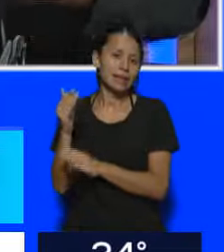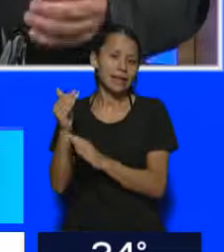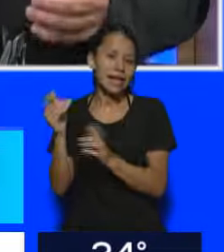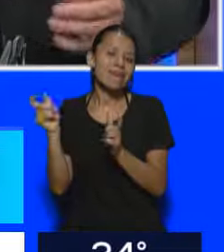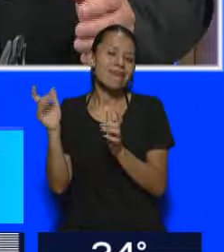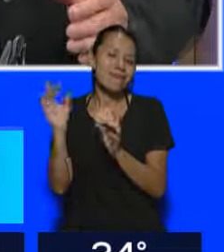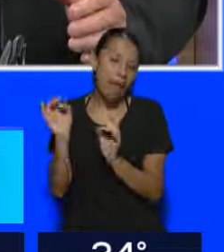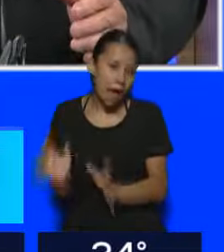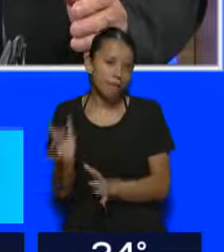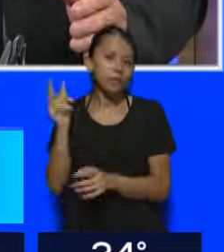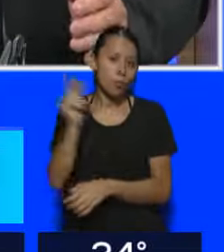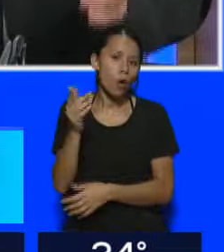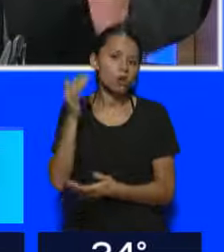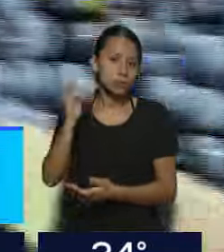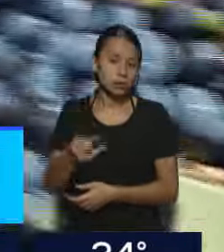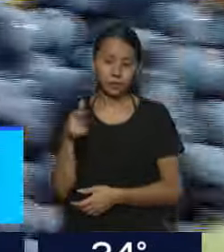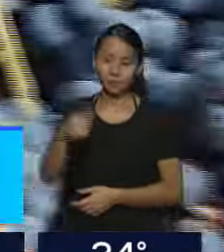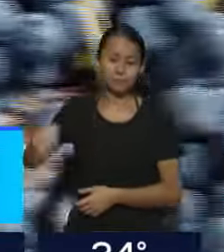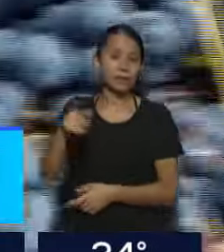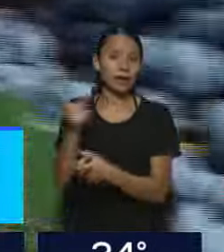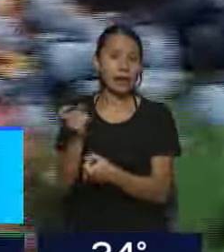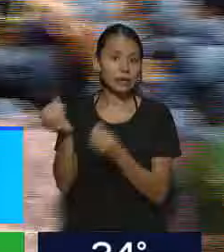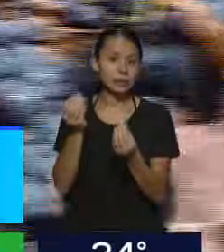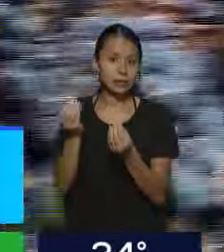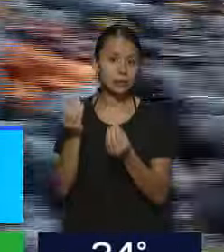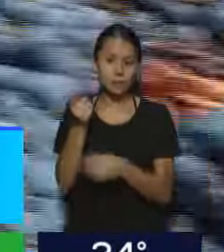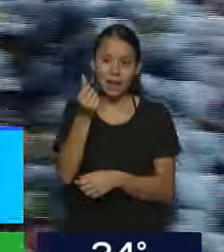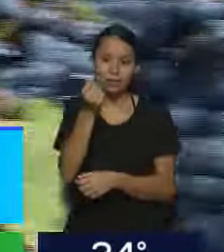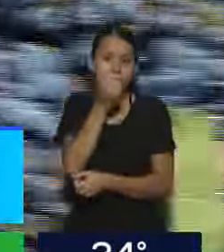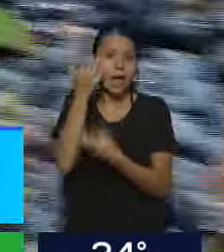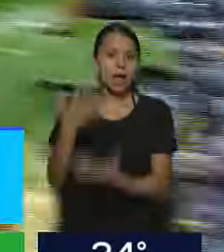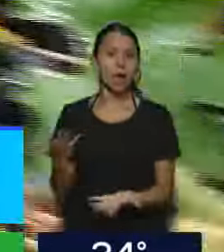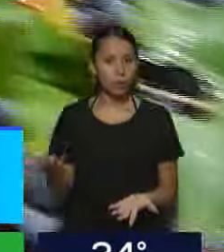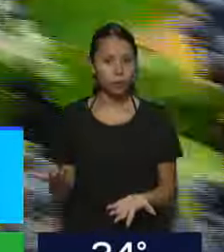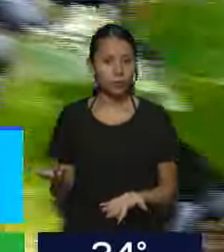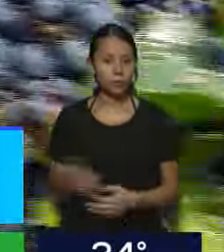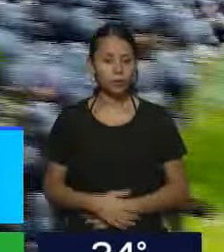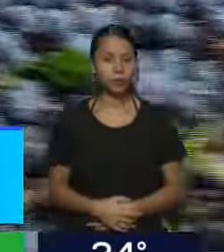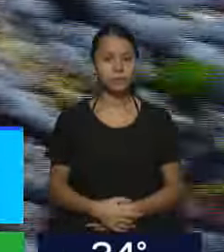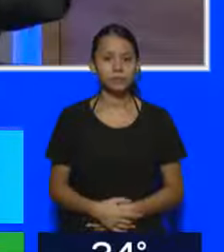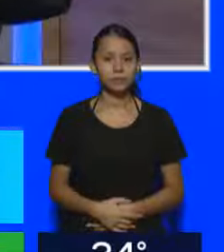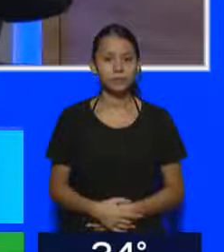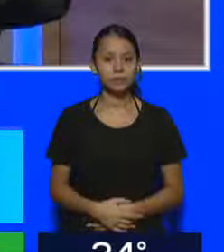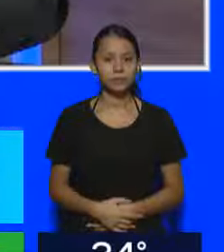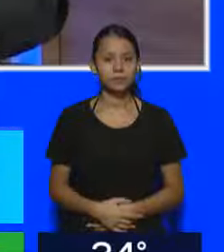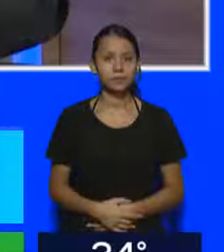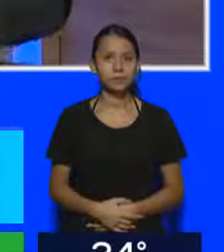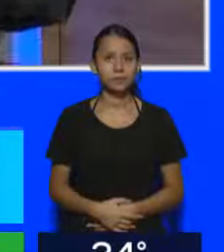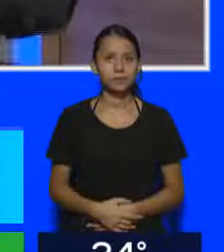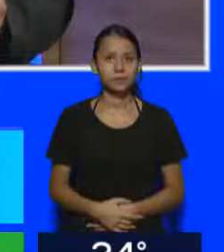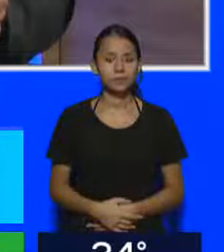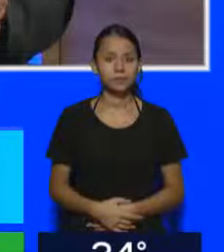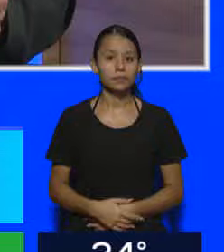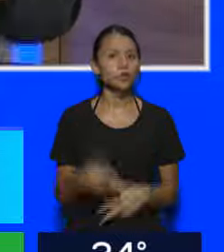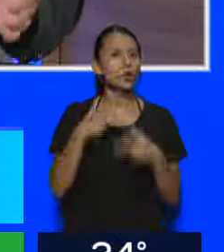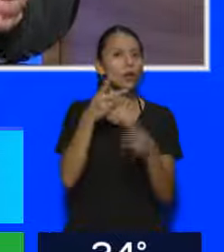o requiere de alguna manera que mejoren los precios. Y esto lo digo antes de presentar la nota, porque ocurrió y ha